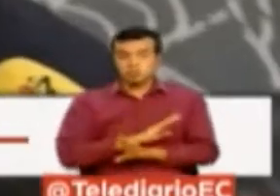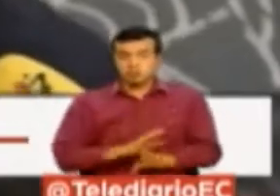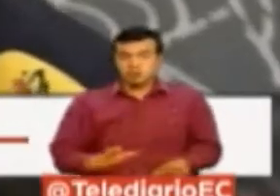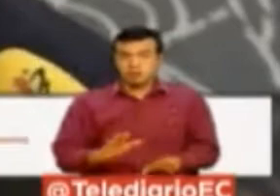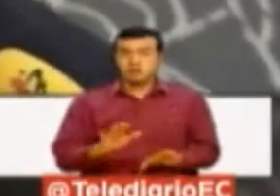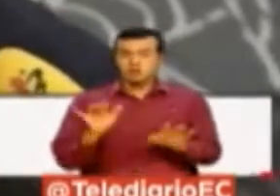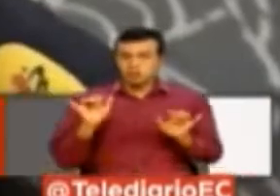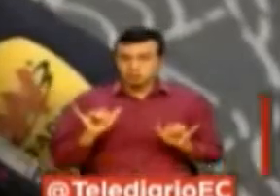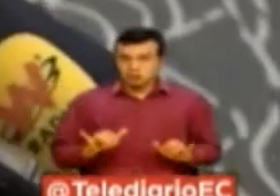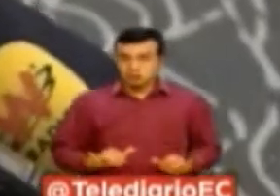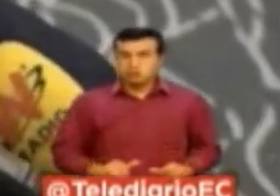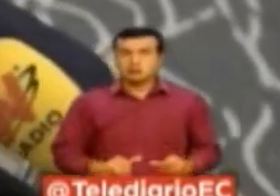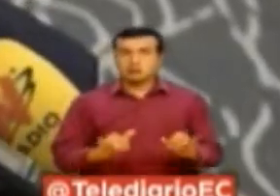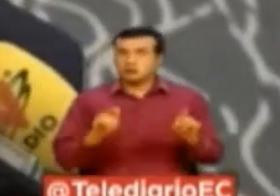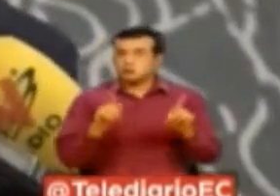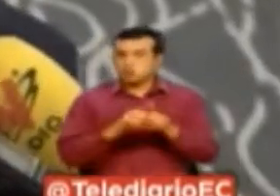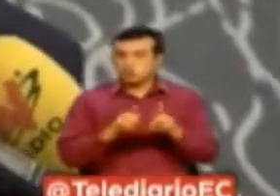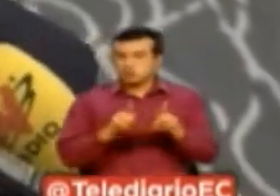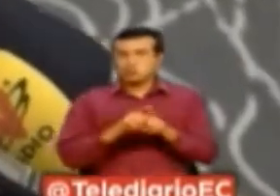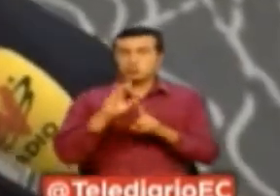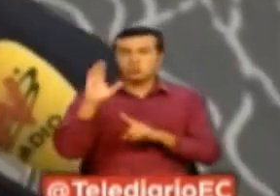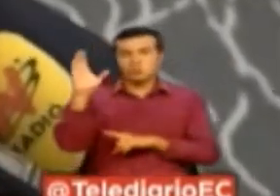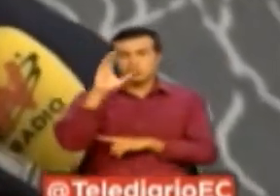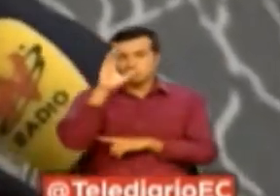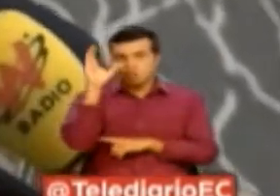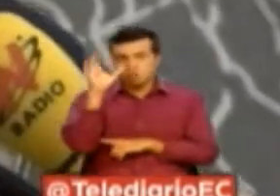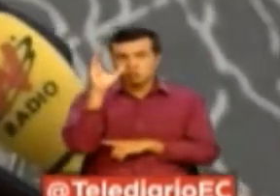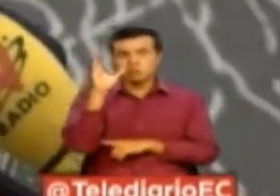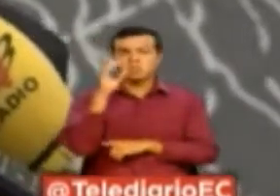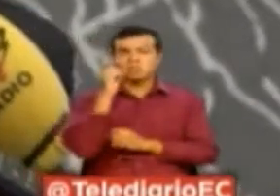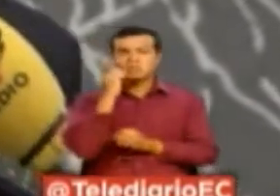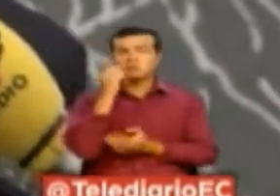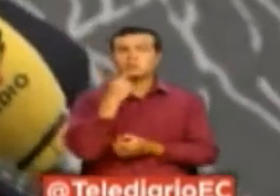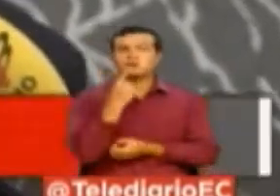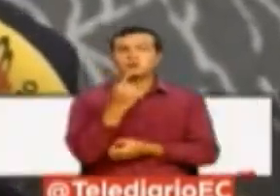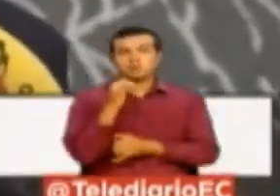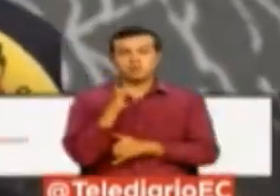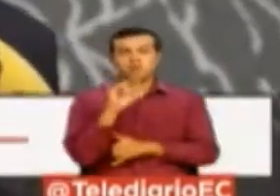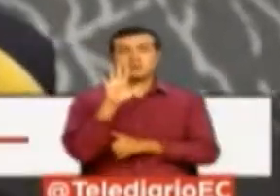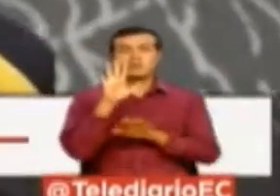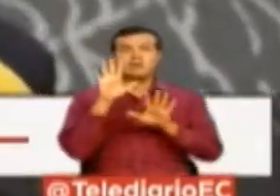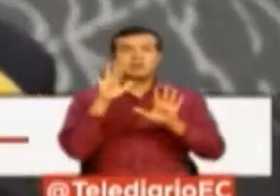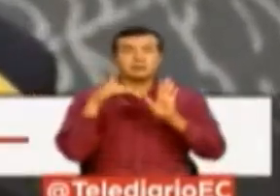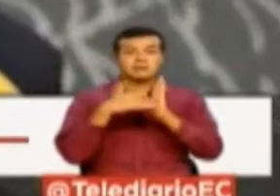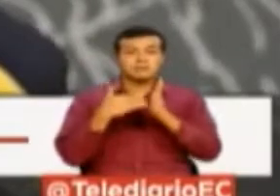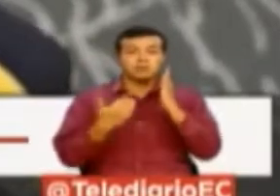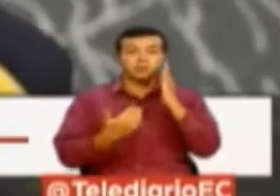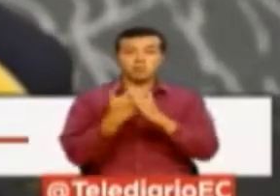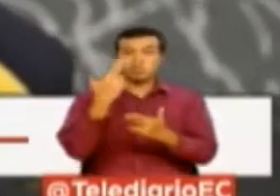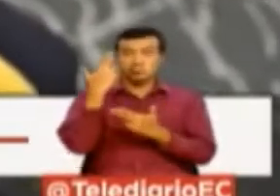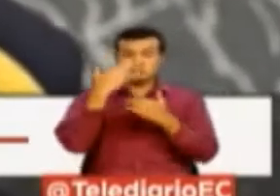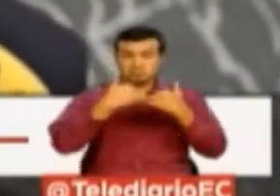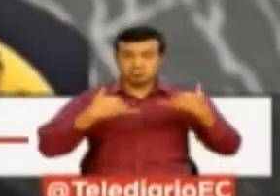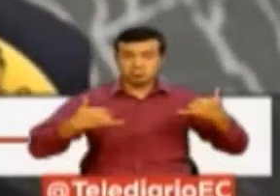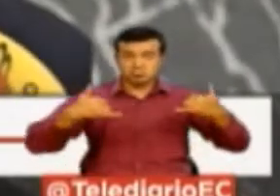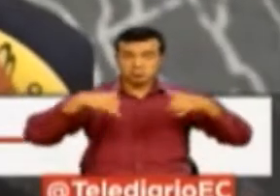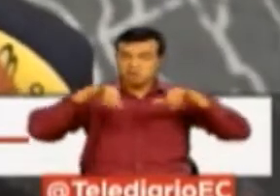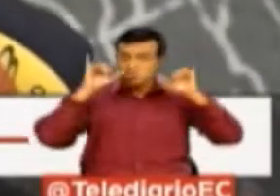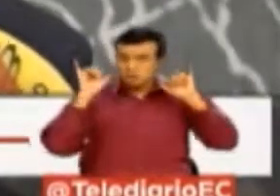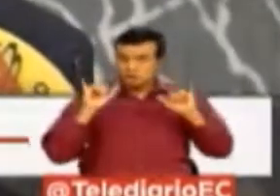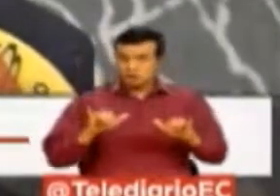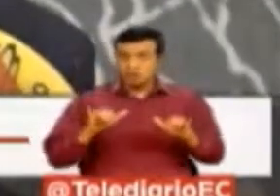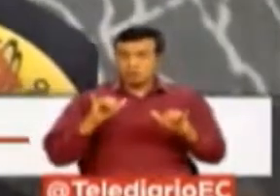nosotros vamos a tener el mismo personal colombia ha dicho que va a poner más de 10.000 efectivos nuevamente la zona de fronteras